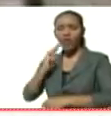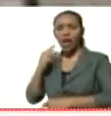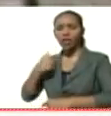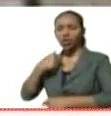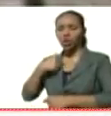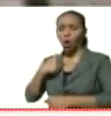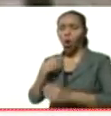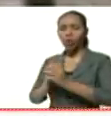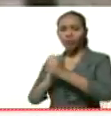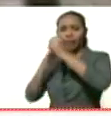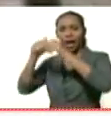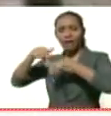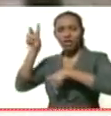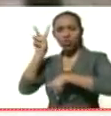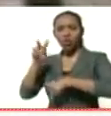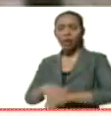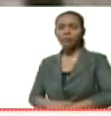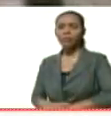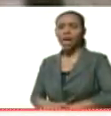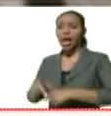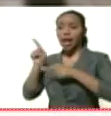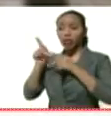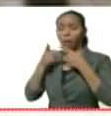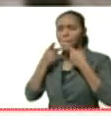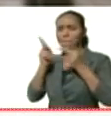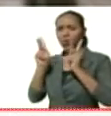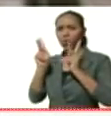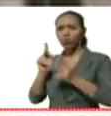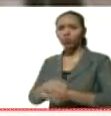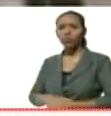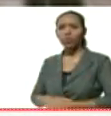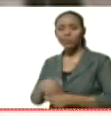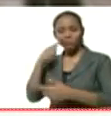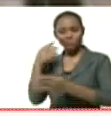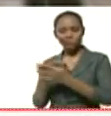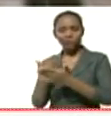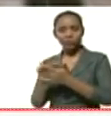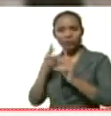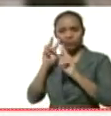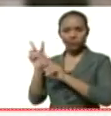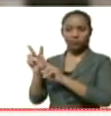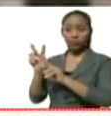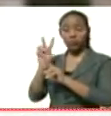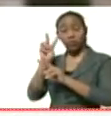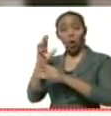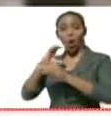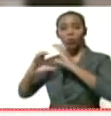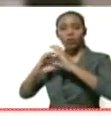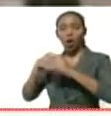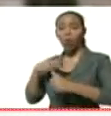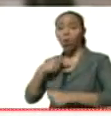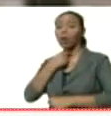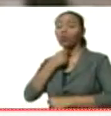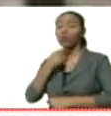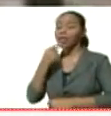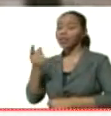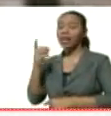Venezuela. Ha sido público, notorio y comunicacional, como le gusta decir a los